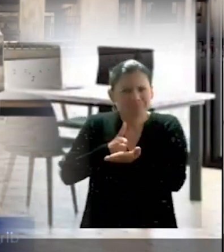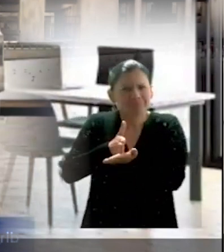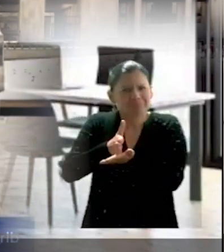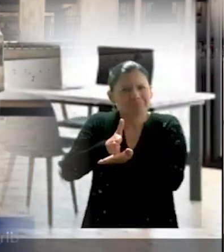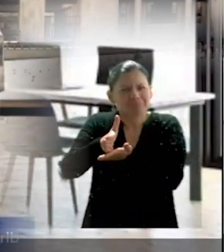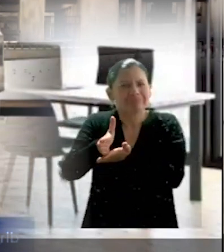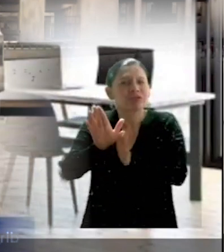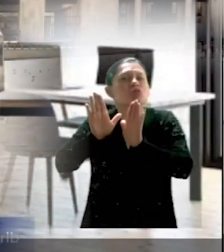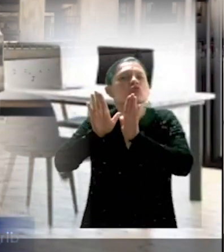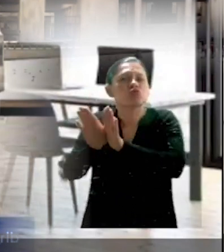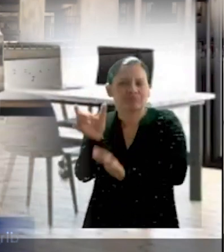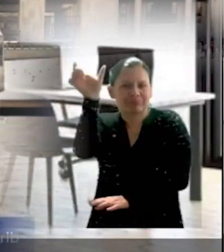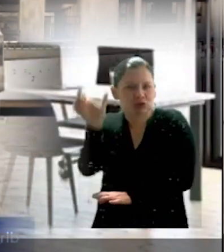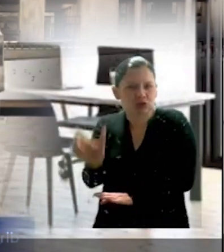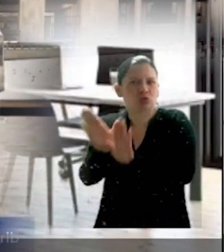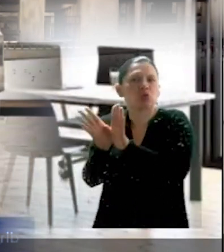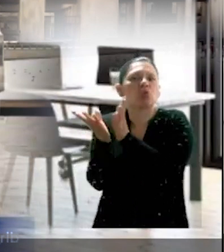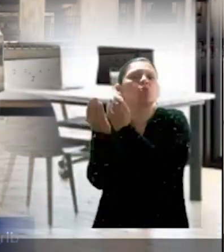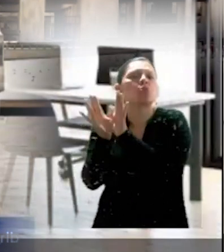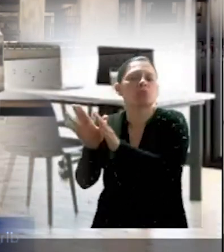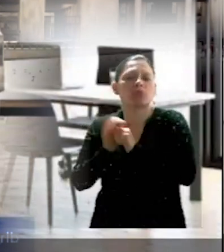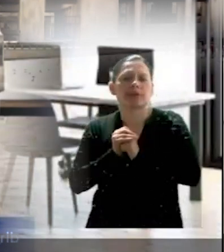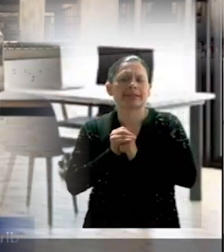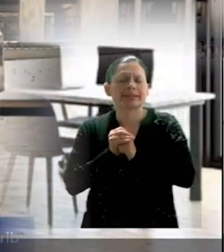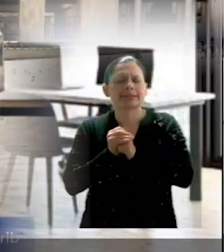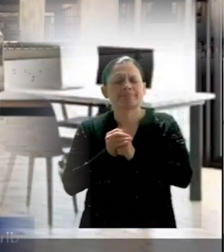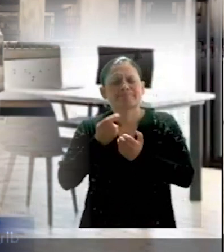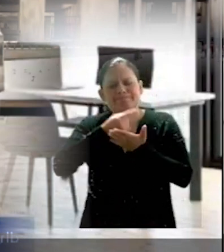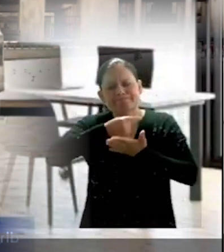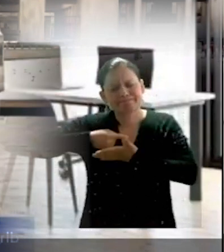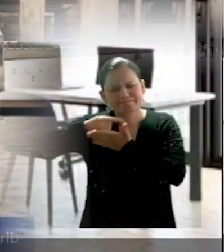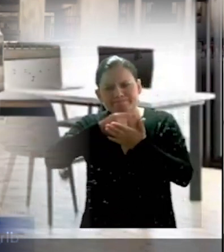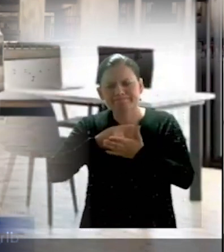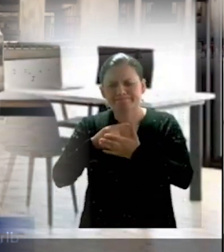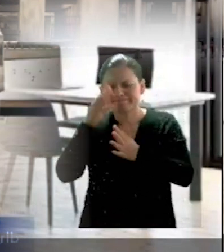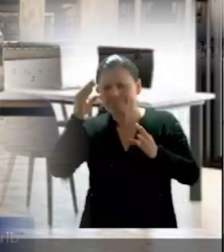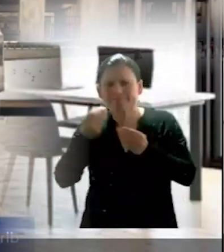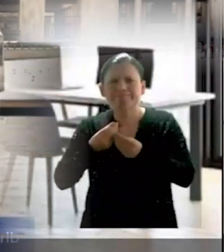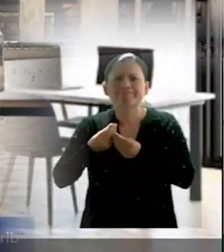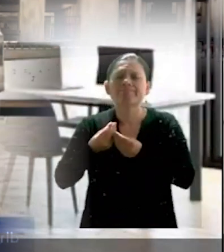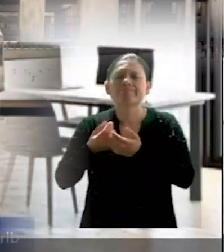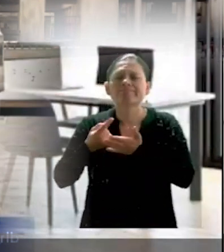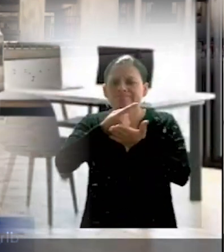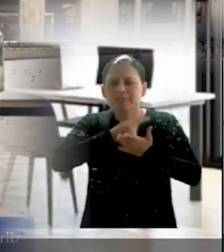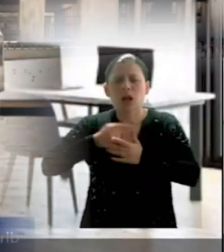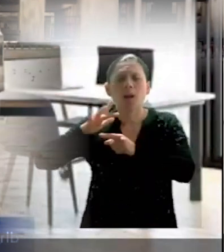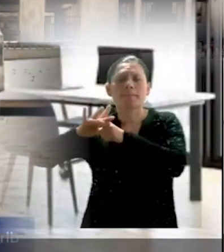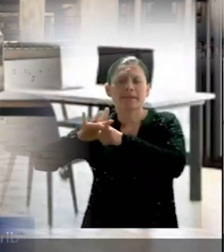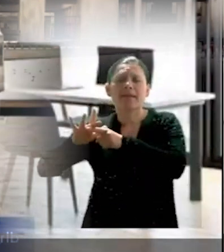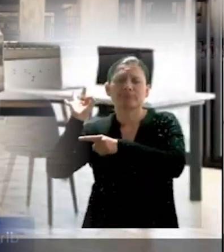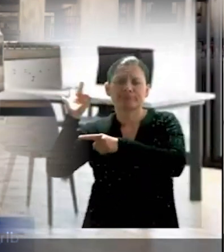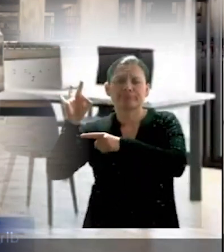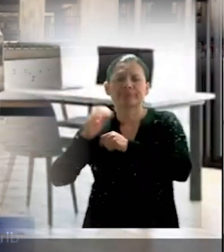personas, consideró necesario y muy bien implementado, por decirlo así, es que en